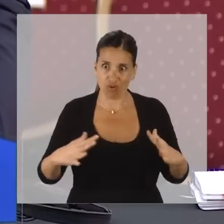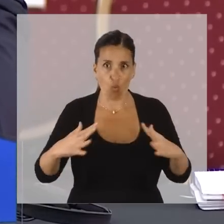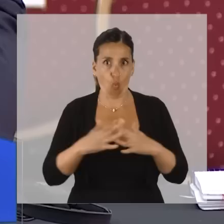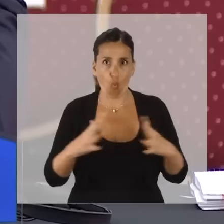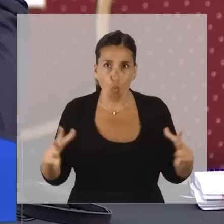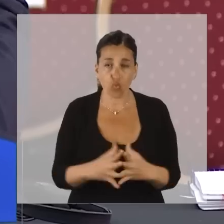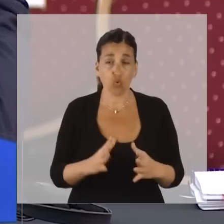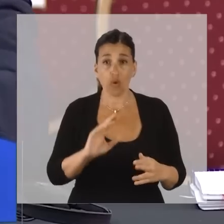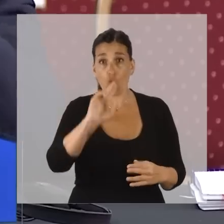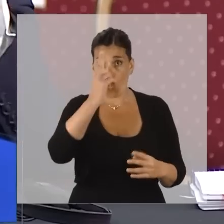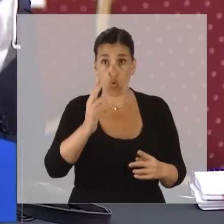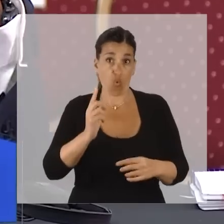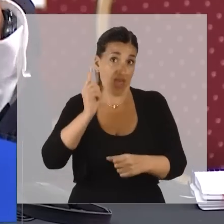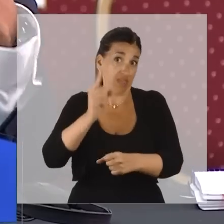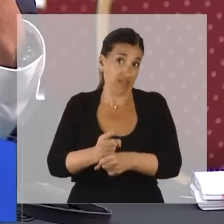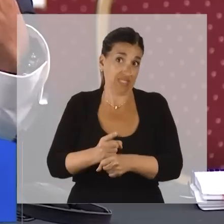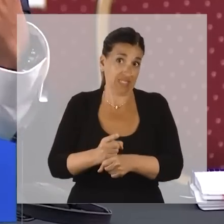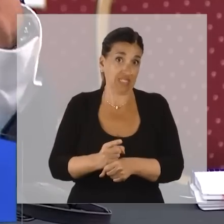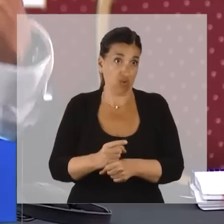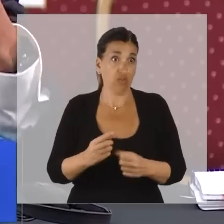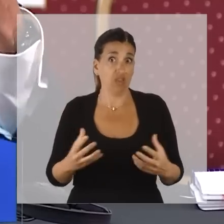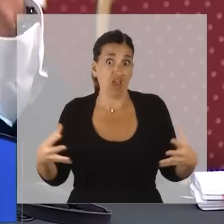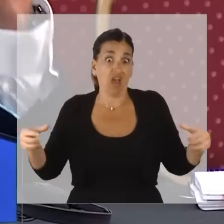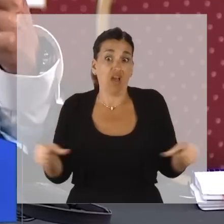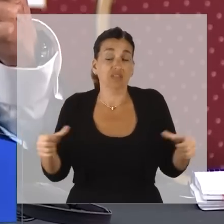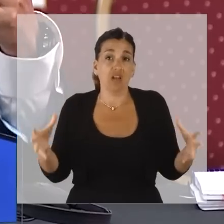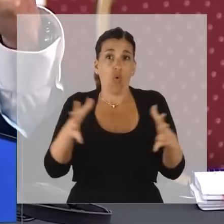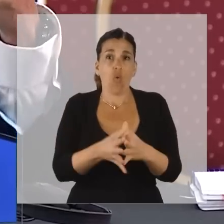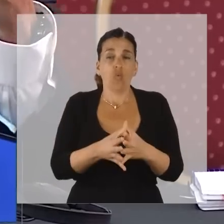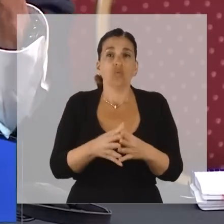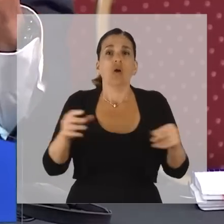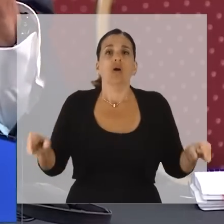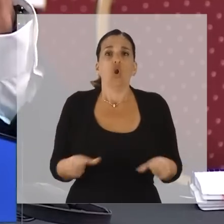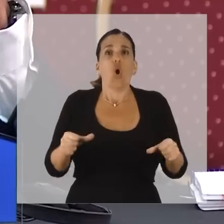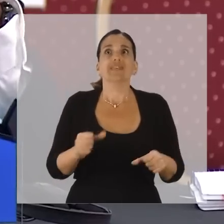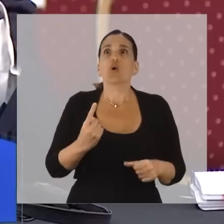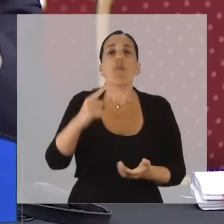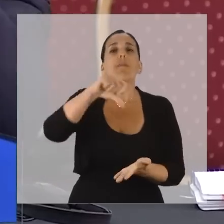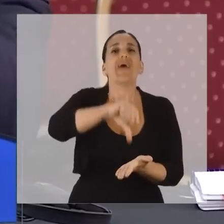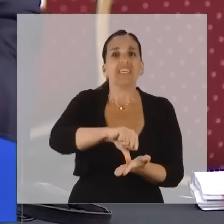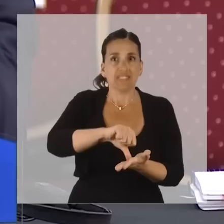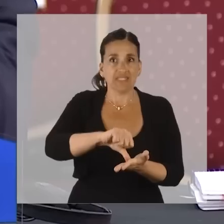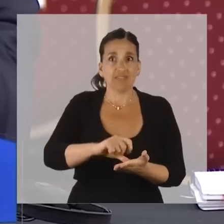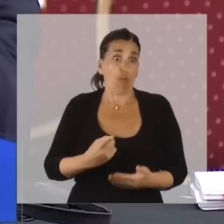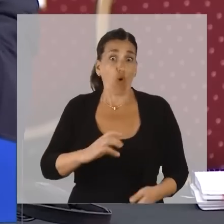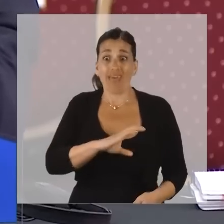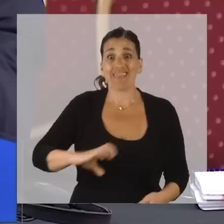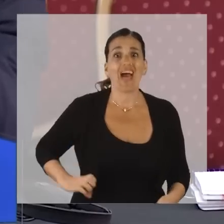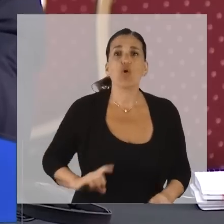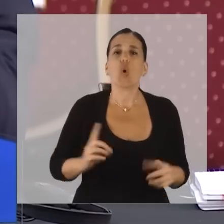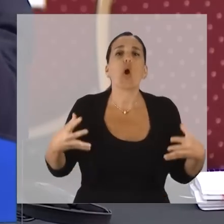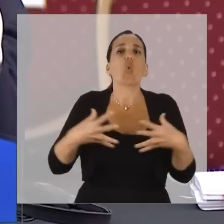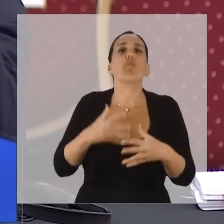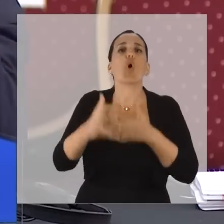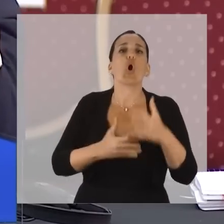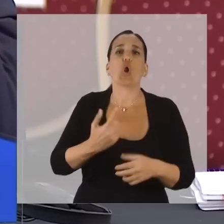la integración cuando Uruguay Toma este tipo de decisiones de integrarse lo toma como nación lo toma como estado